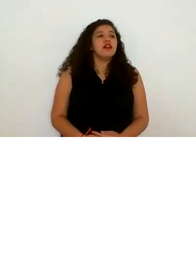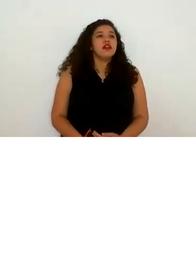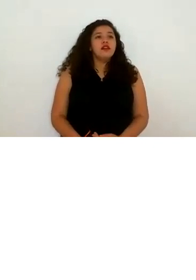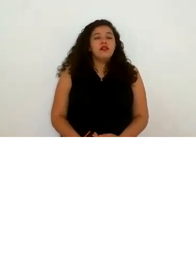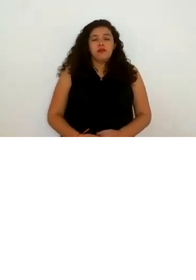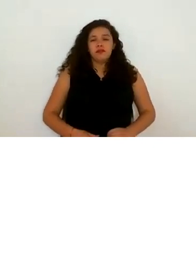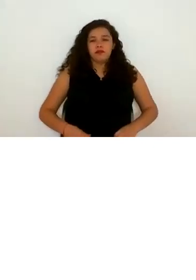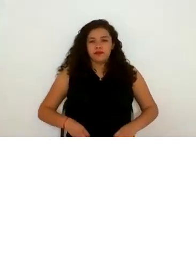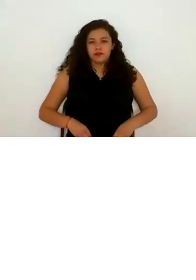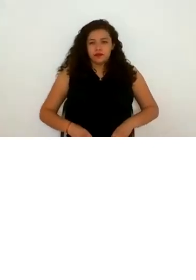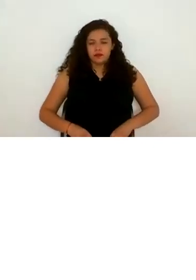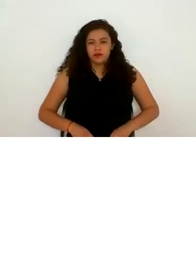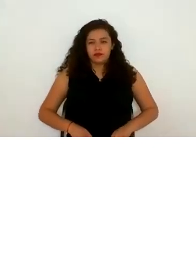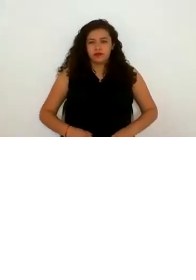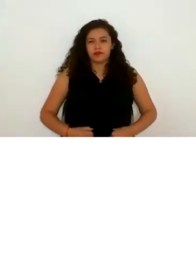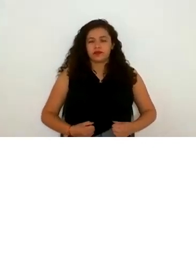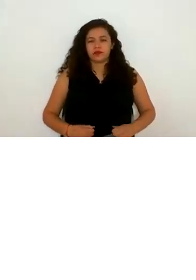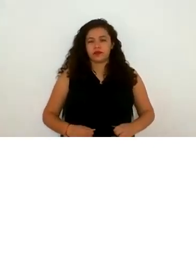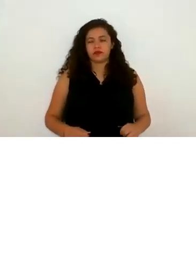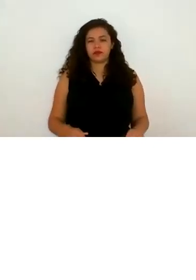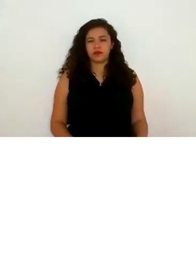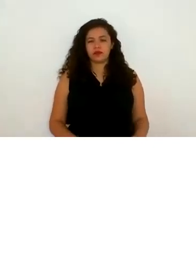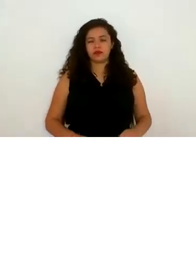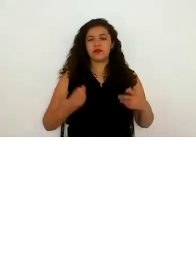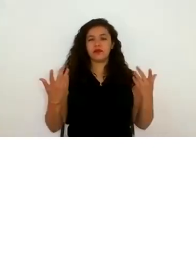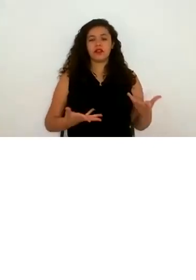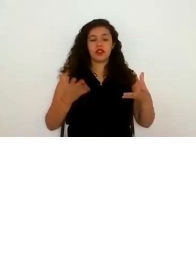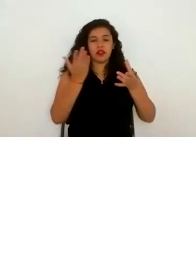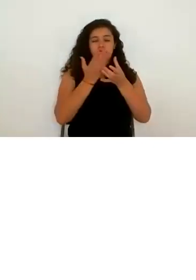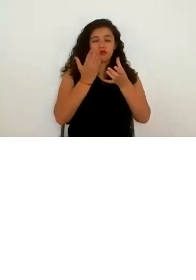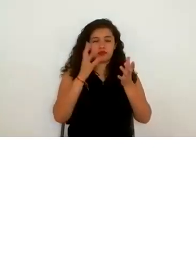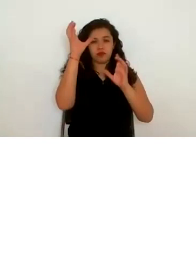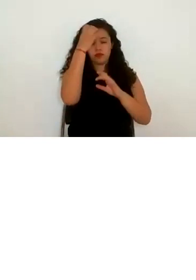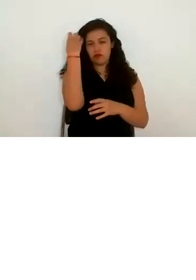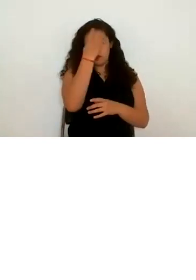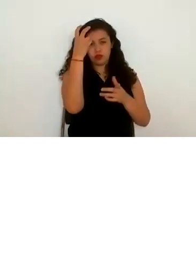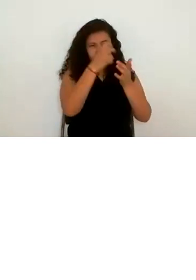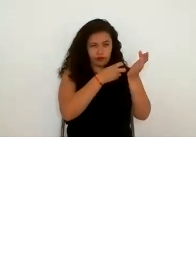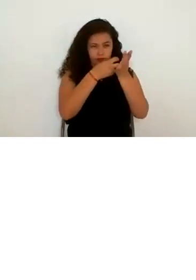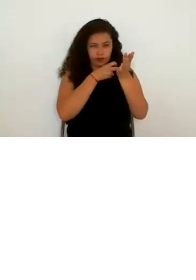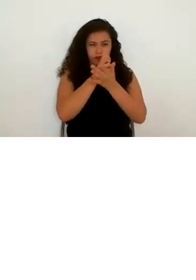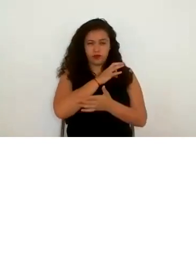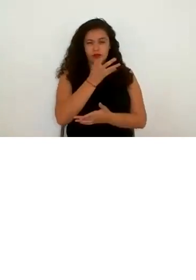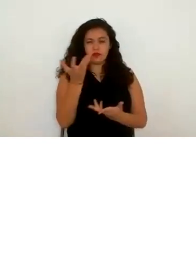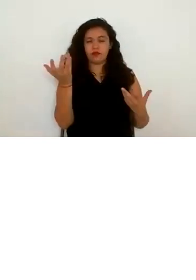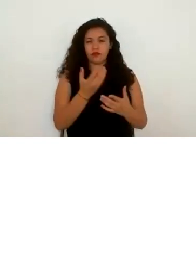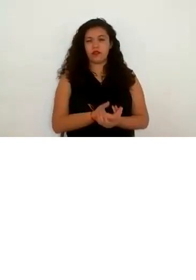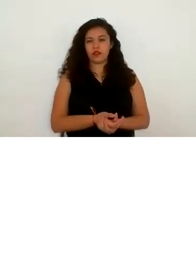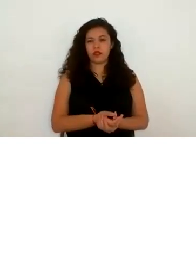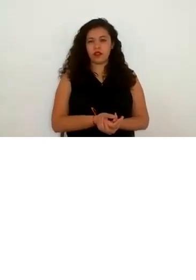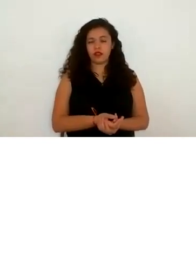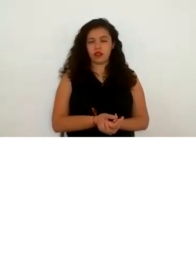Entonces hacen la edición de toda la carpeta o todas las fotografías que ustedes tienen. Se me ocurre que a lo